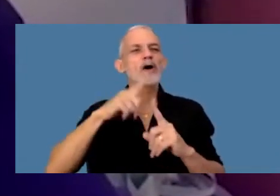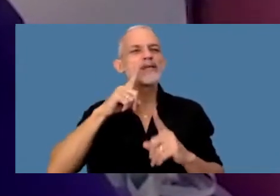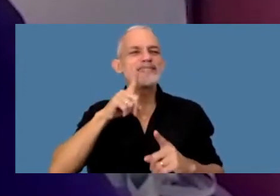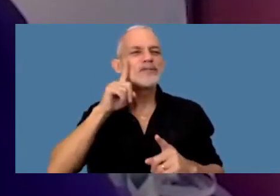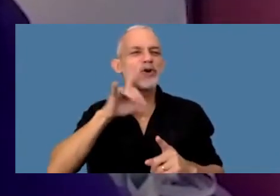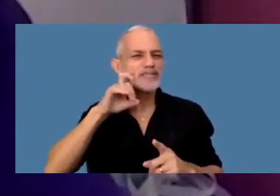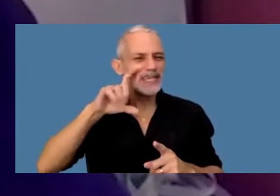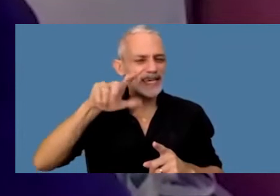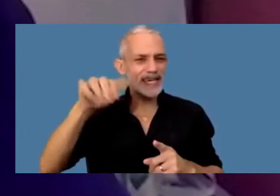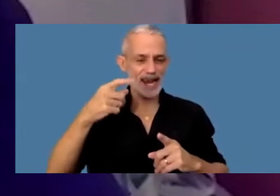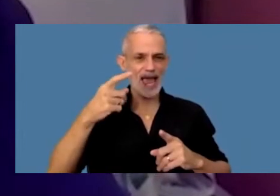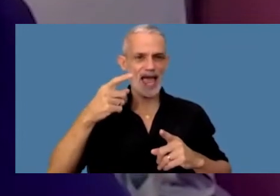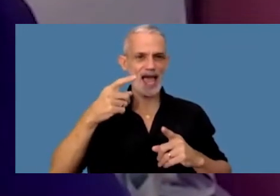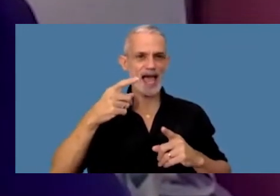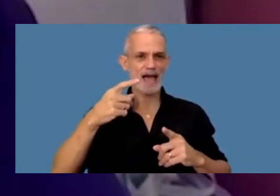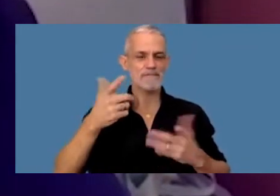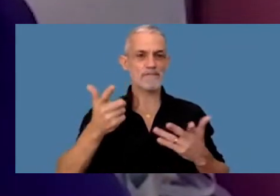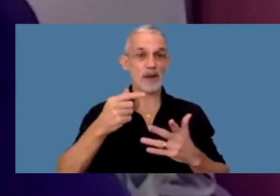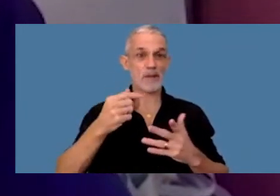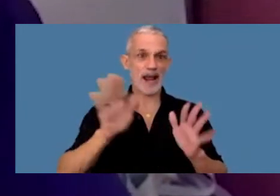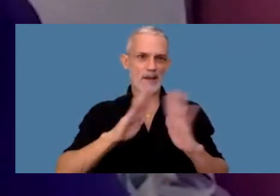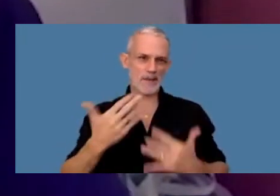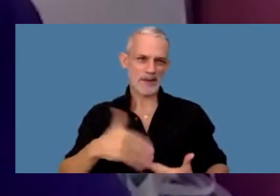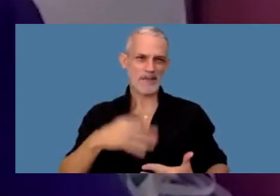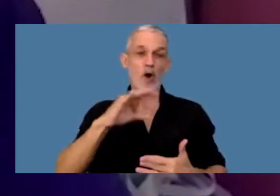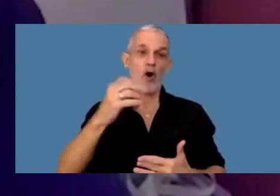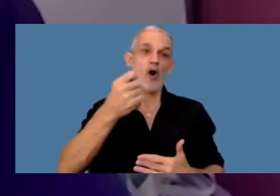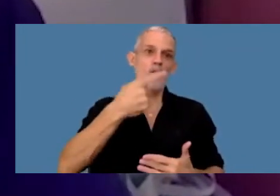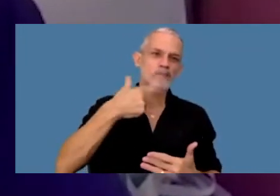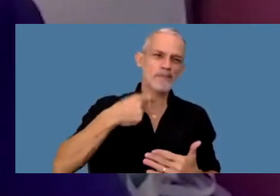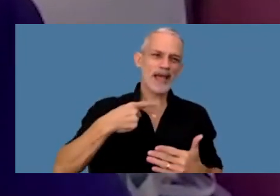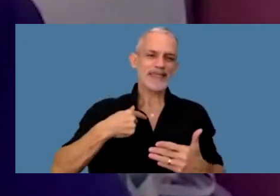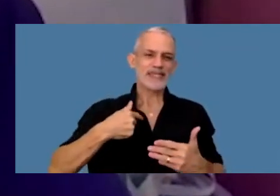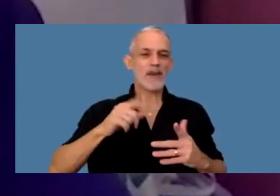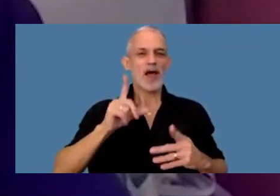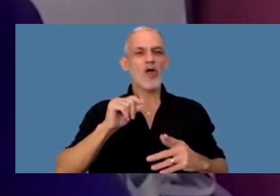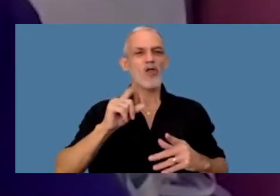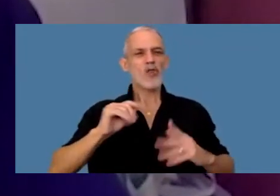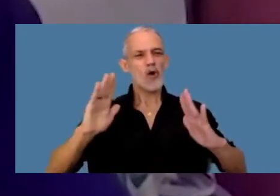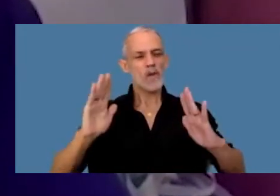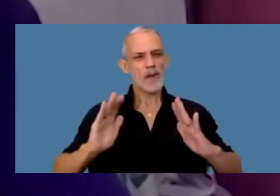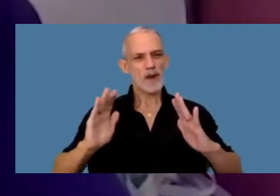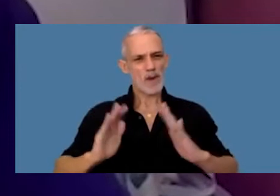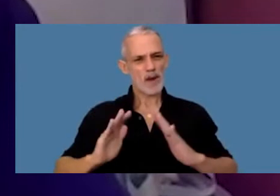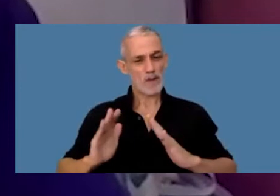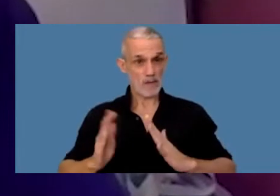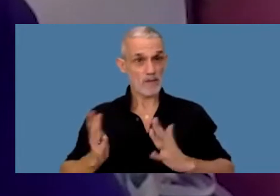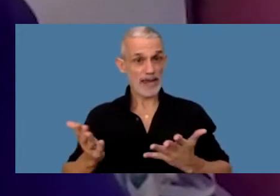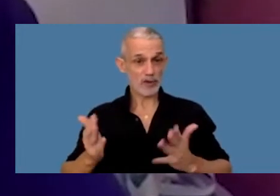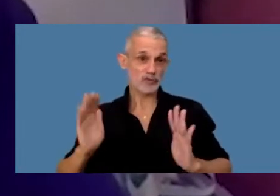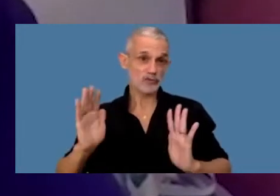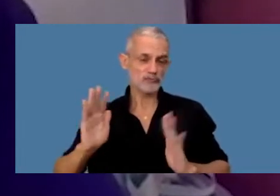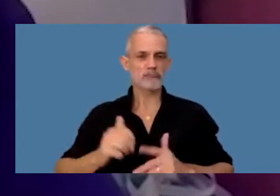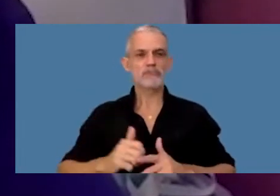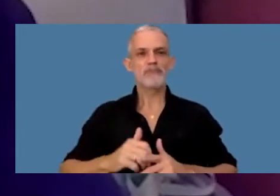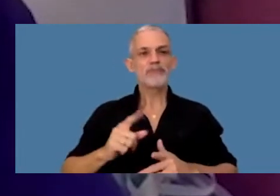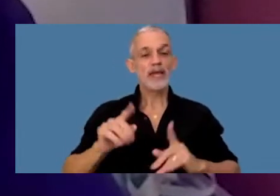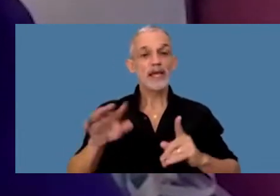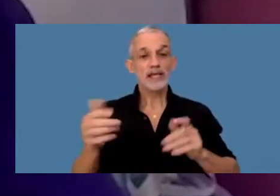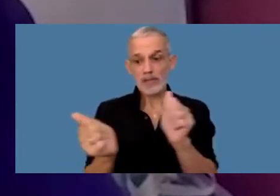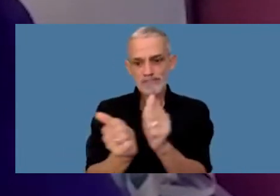hay muchos estudios que a su vez han demostrado que el acompañamiento genera que